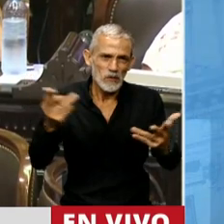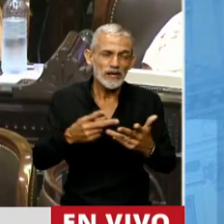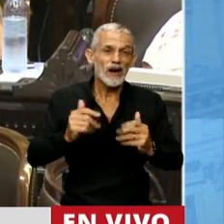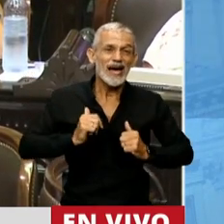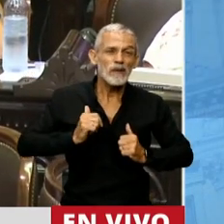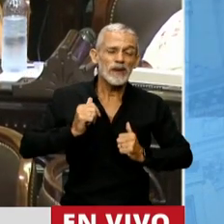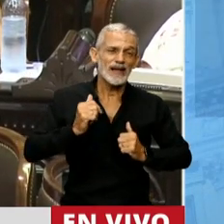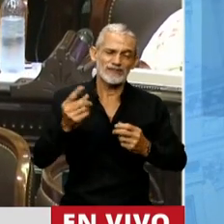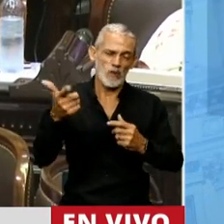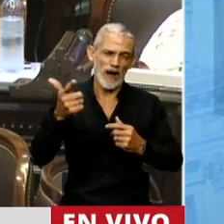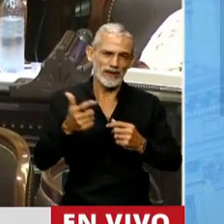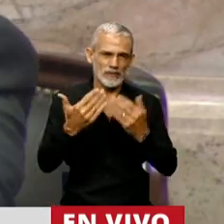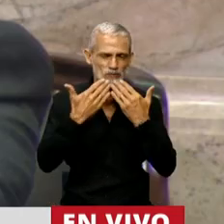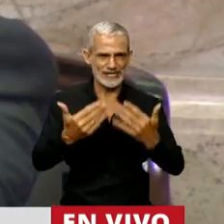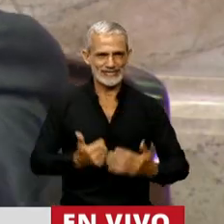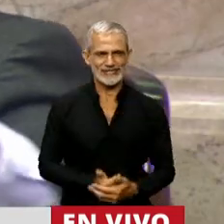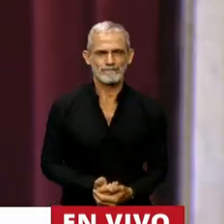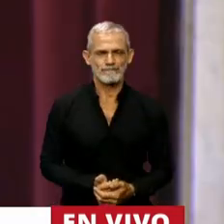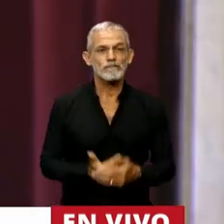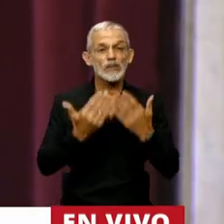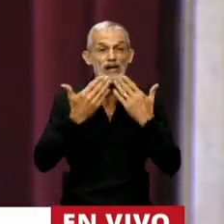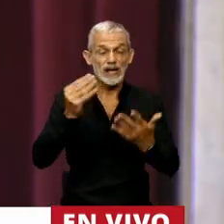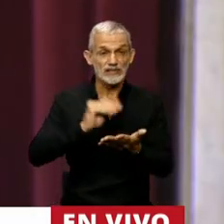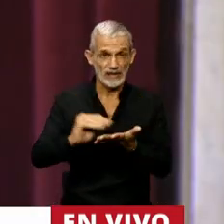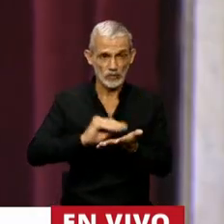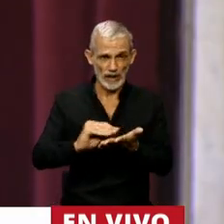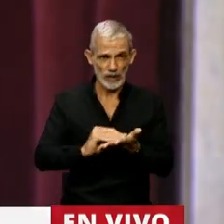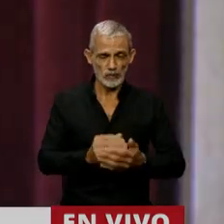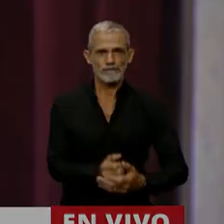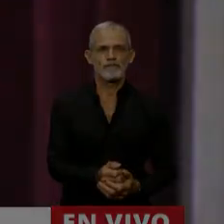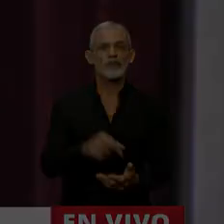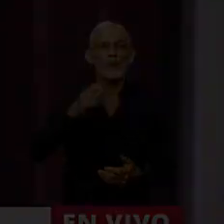esperanzas. Gracias, señor presidente. Muchas gracias, diputado Patiño.